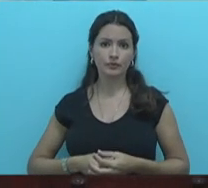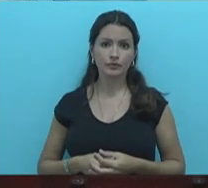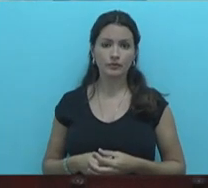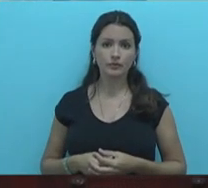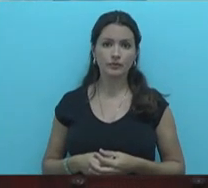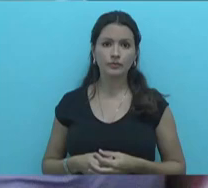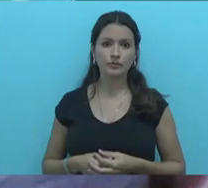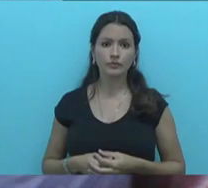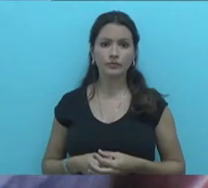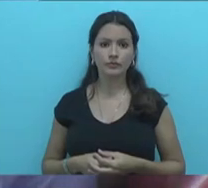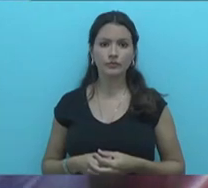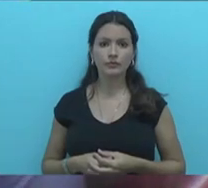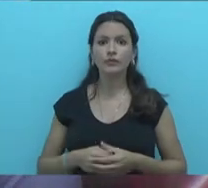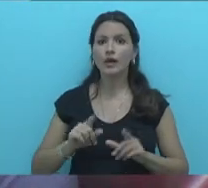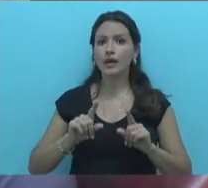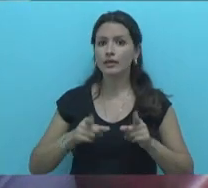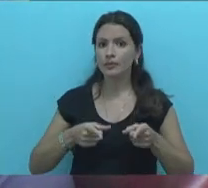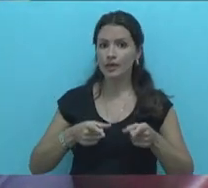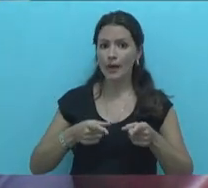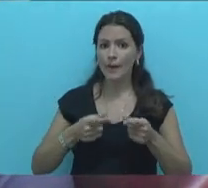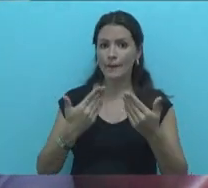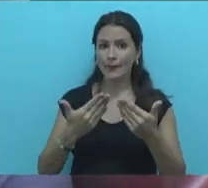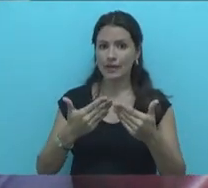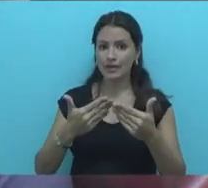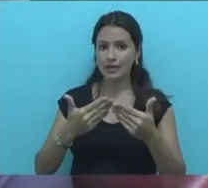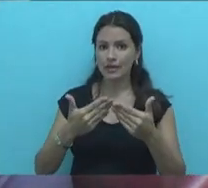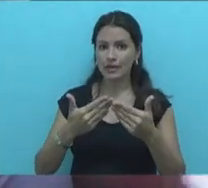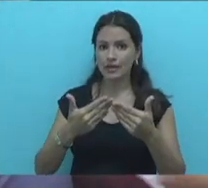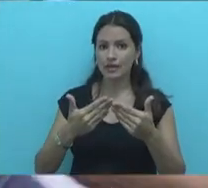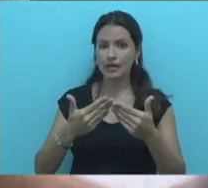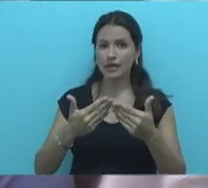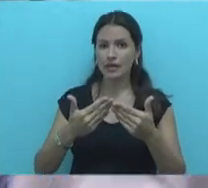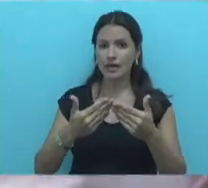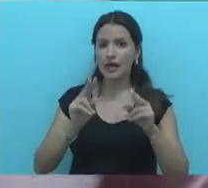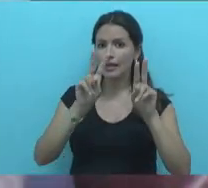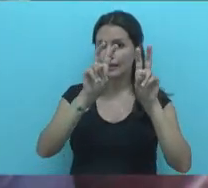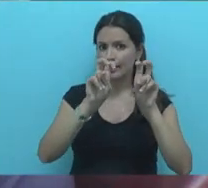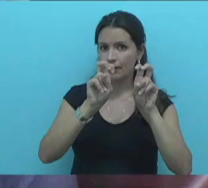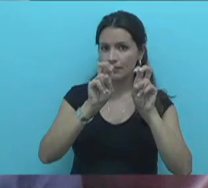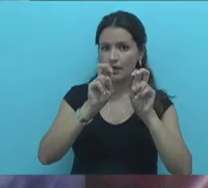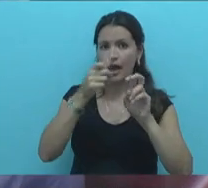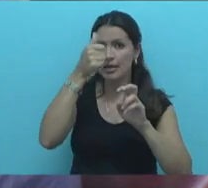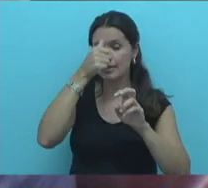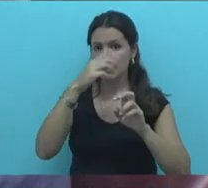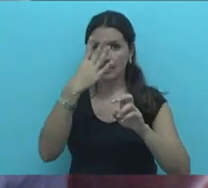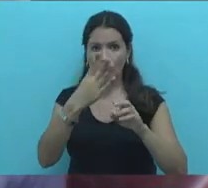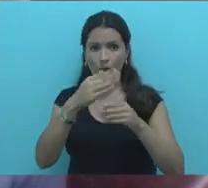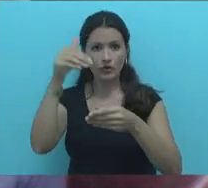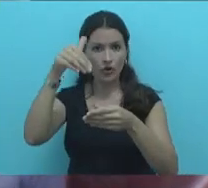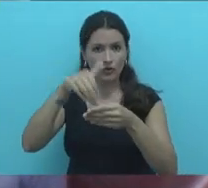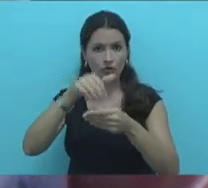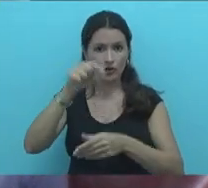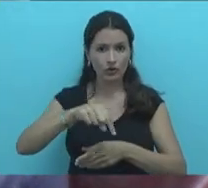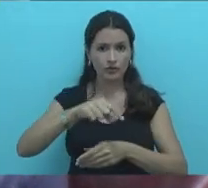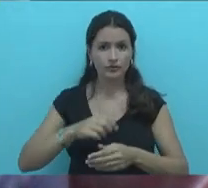Solicitar se reserve en secretaría para su posterior tratamiento sobre tablas el asunto número 64. Pero no llegamos